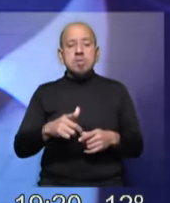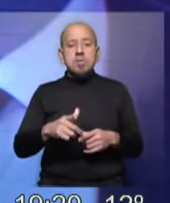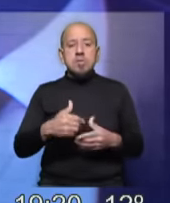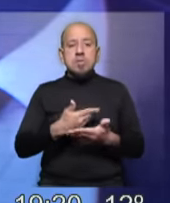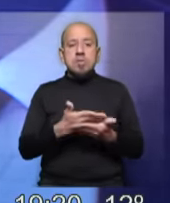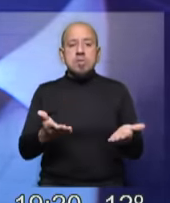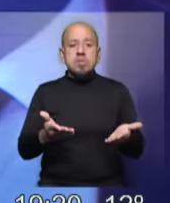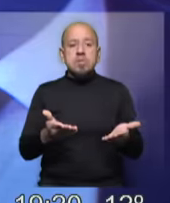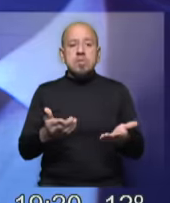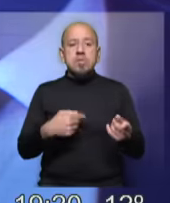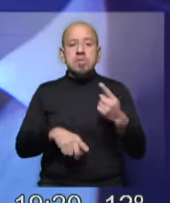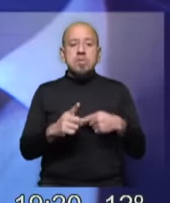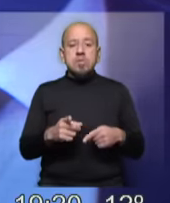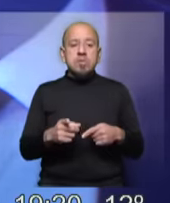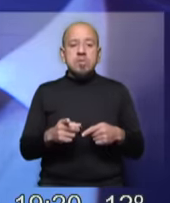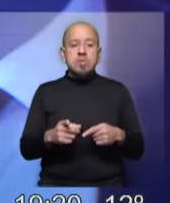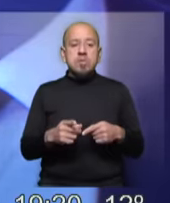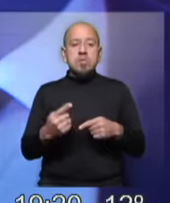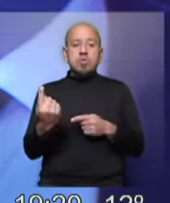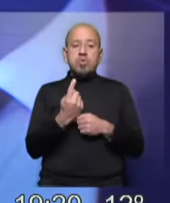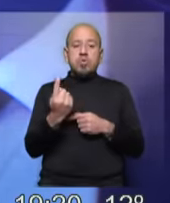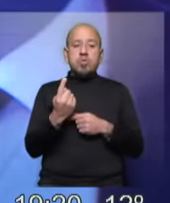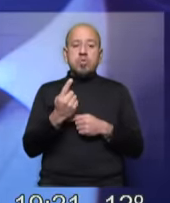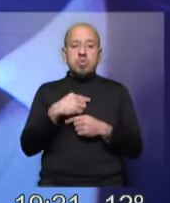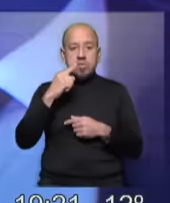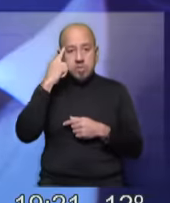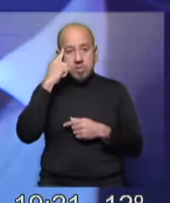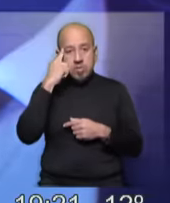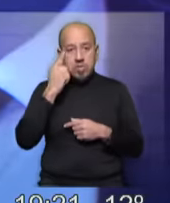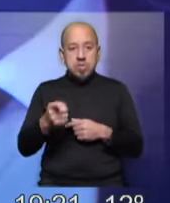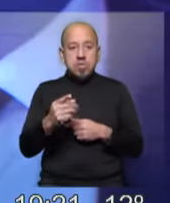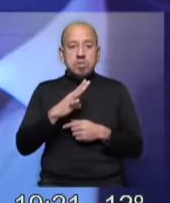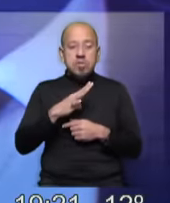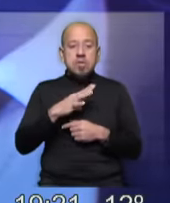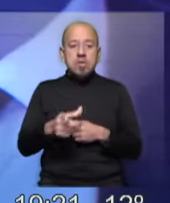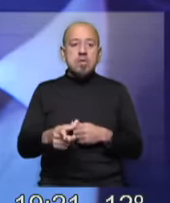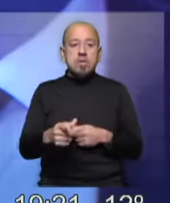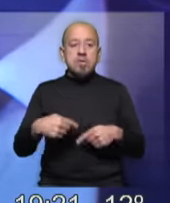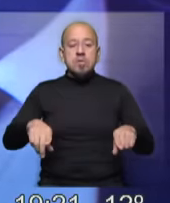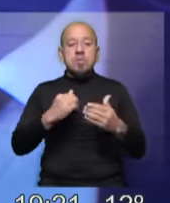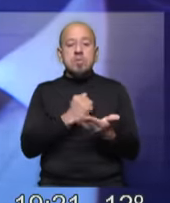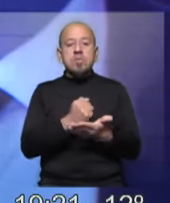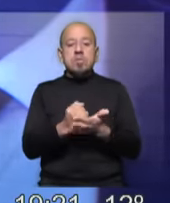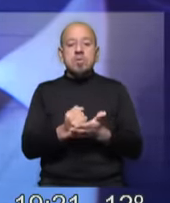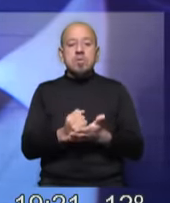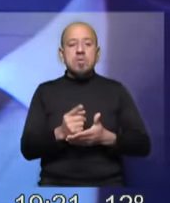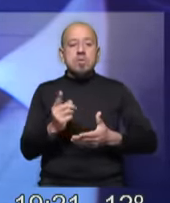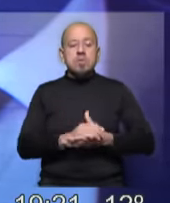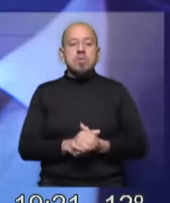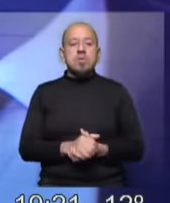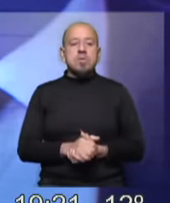se estaría incriminando solo. Es decir, entendiendo que hay un crimen en lo que envuelve el pasaporte, en la entrega del pasaporte a Sebastián